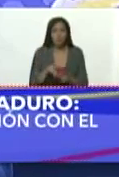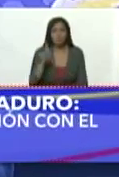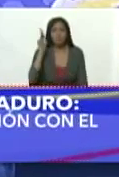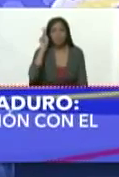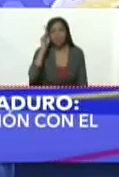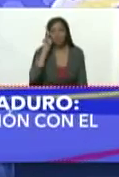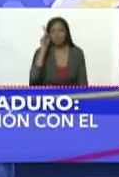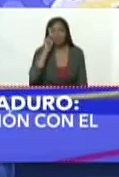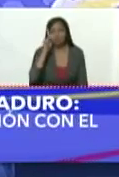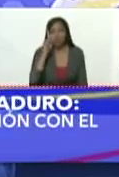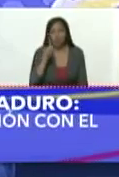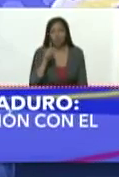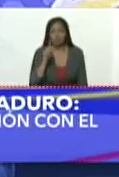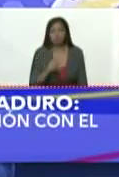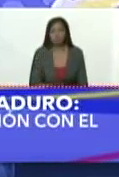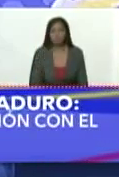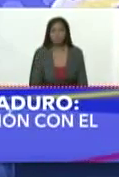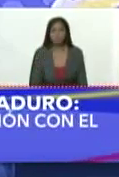profesores,